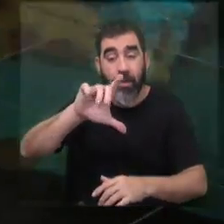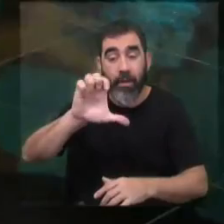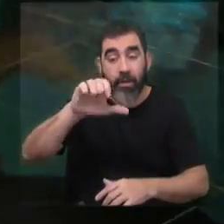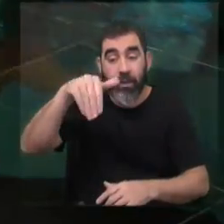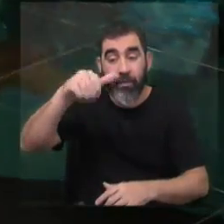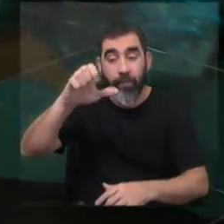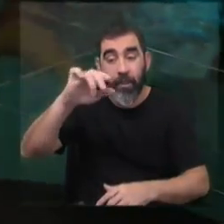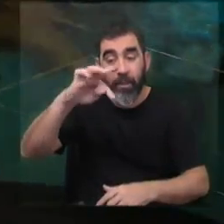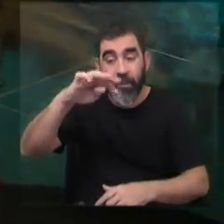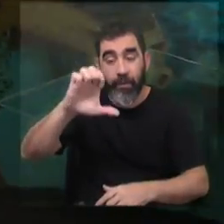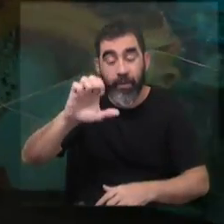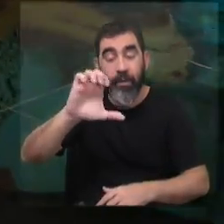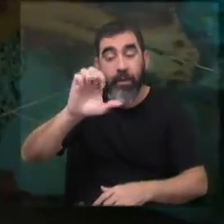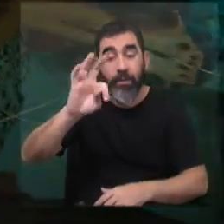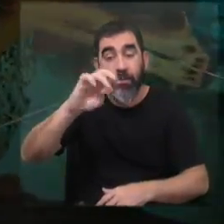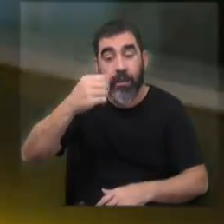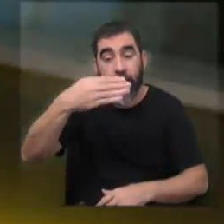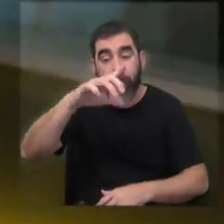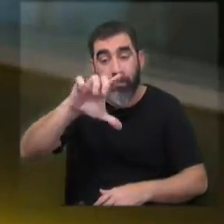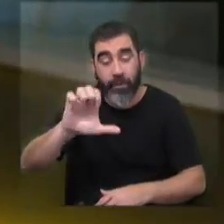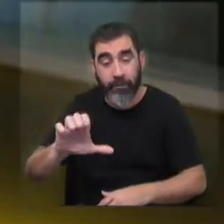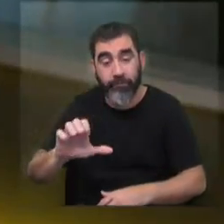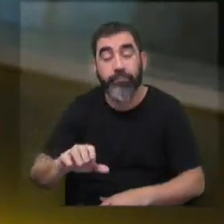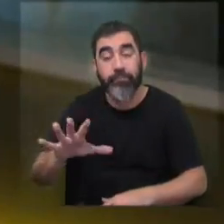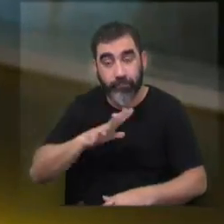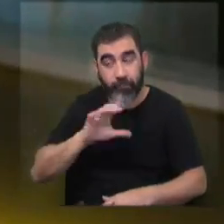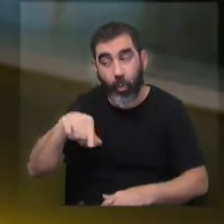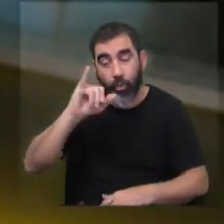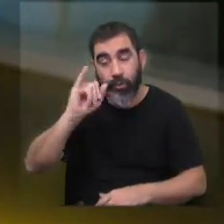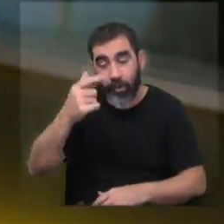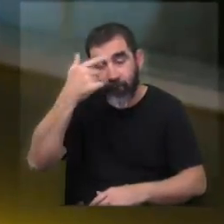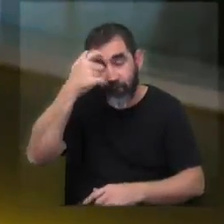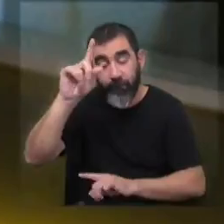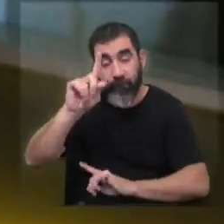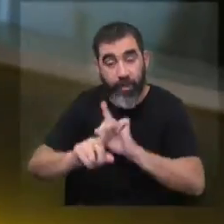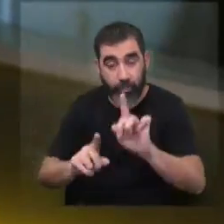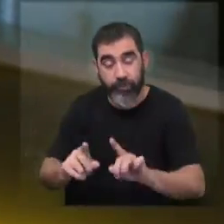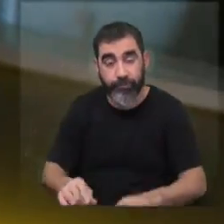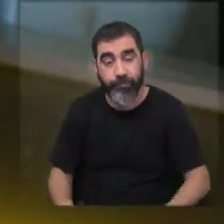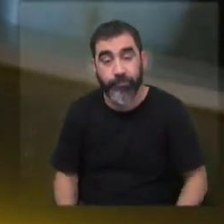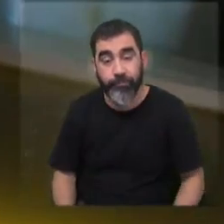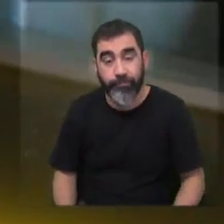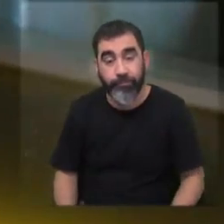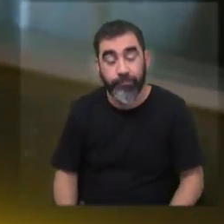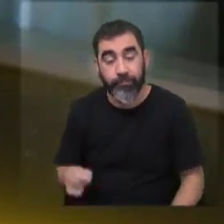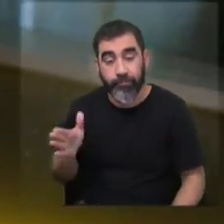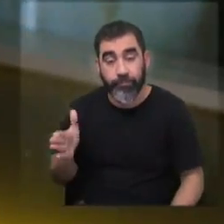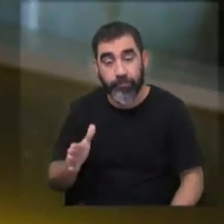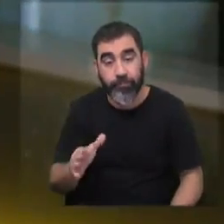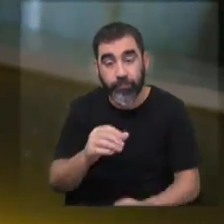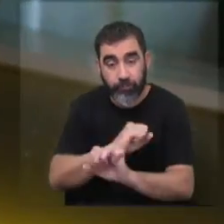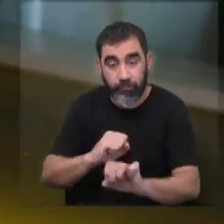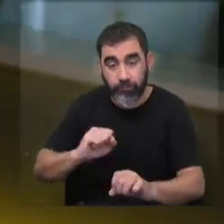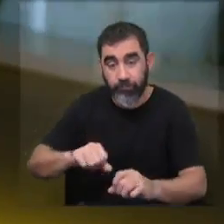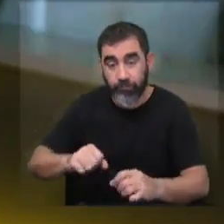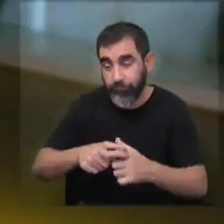hay cría de estos peces, ustedes en Facultad de Ciencias también nosotros tenemos el bioterio grande, exacto. Sí. Pero claramente es un tipo de pez que se puede criar en cautiverio